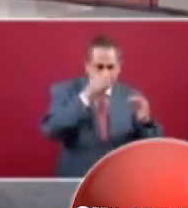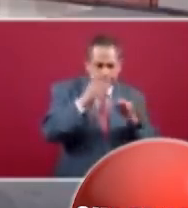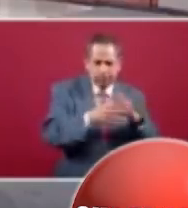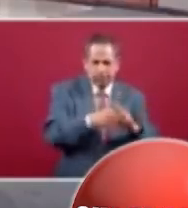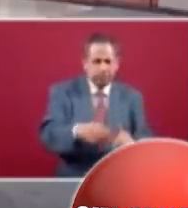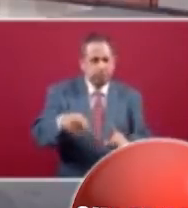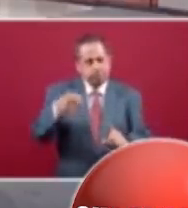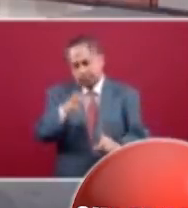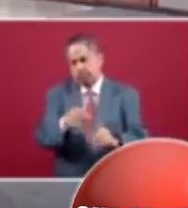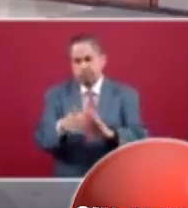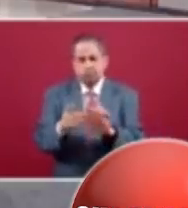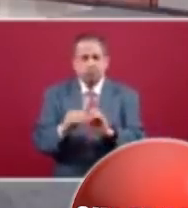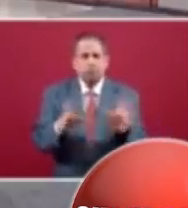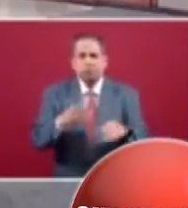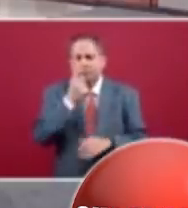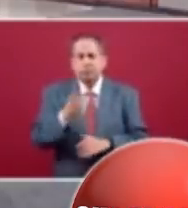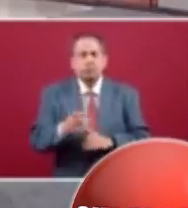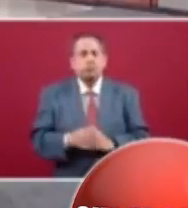Concretamente